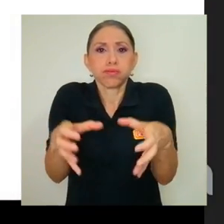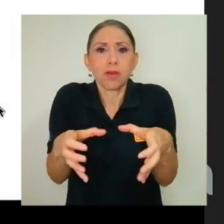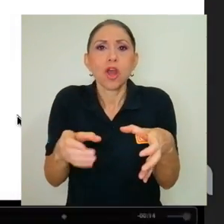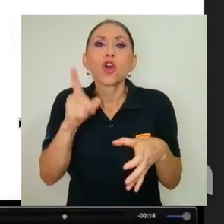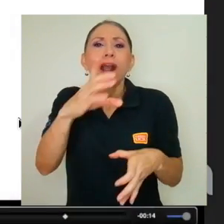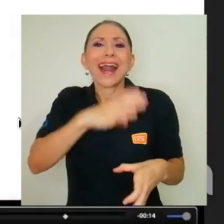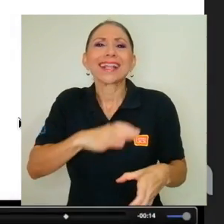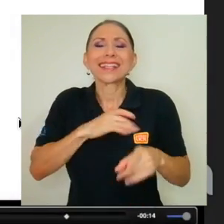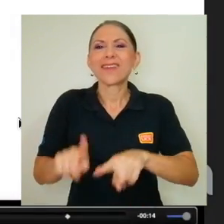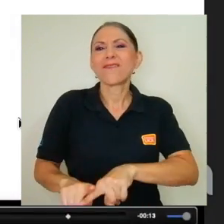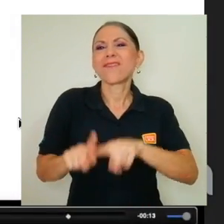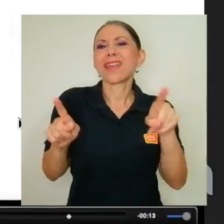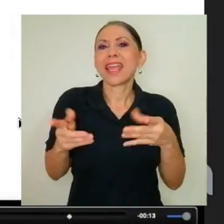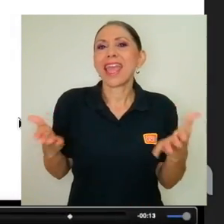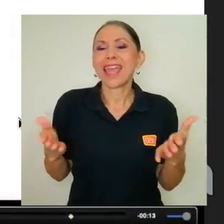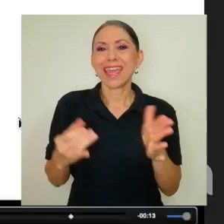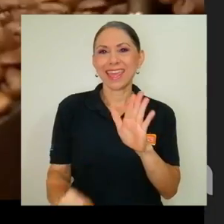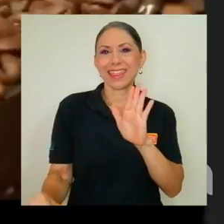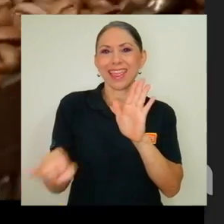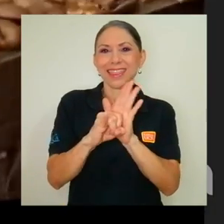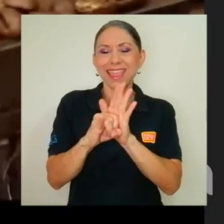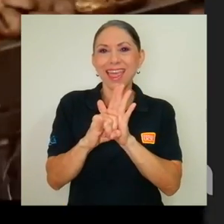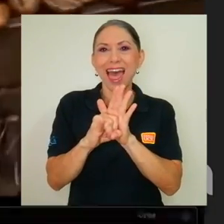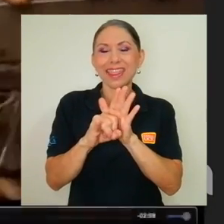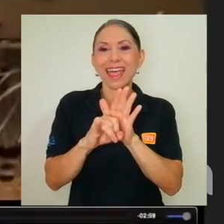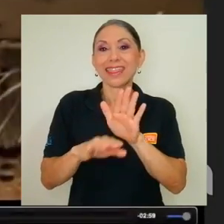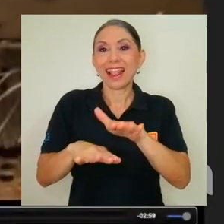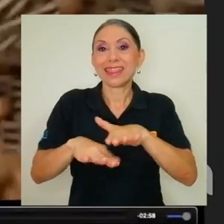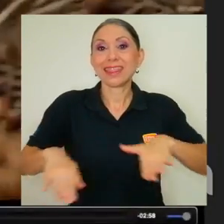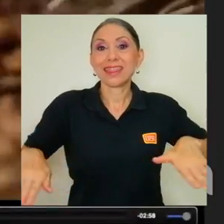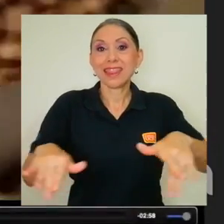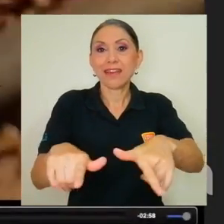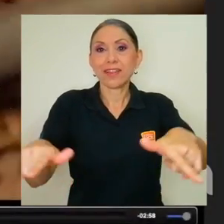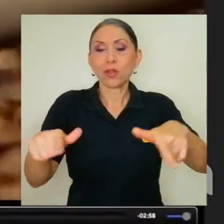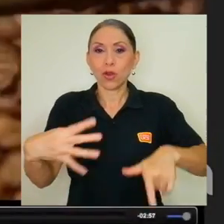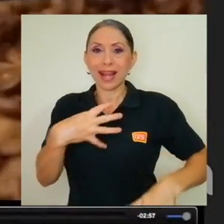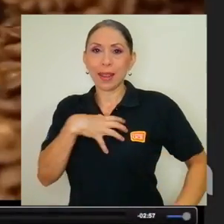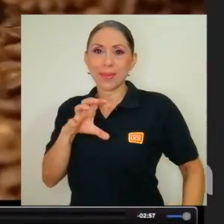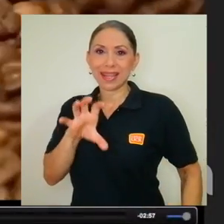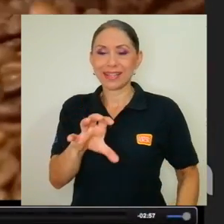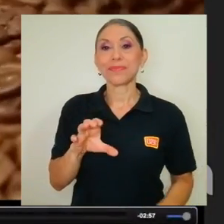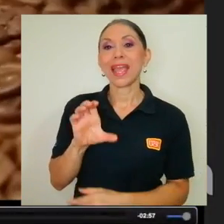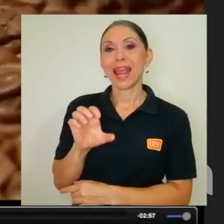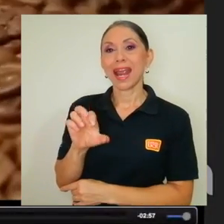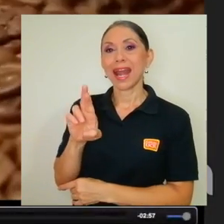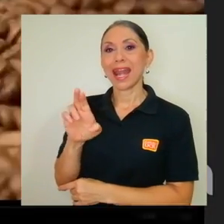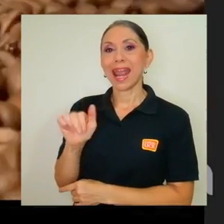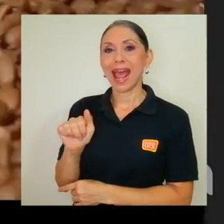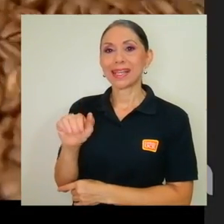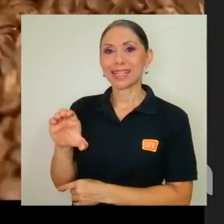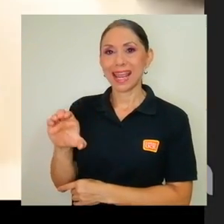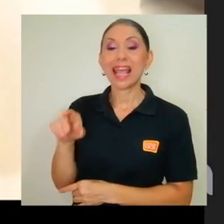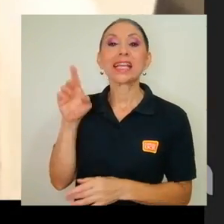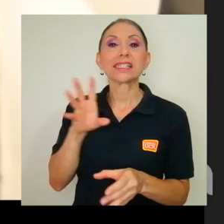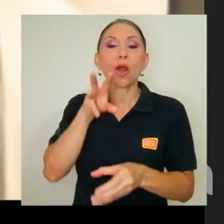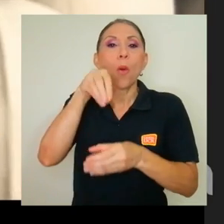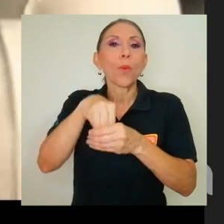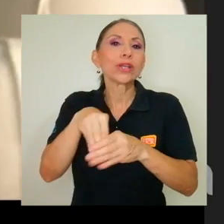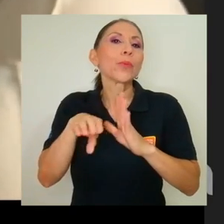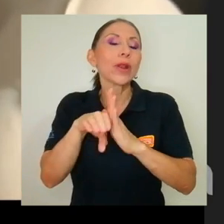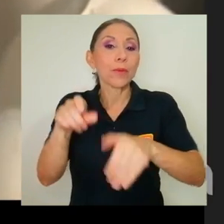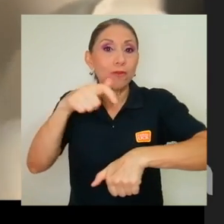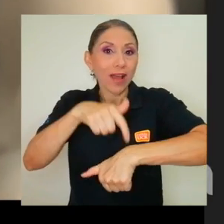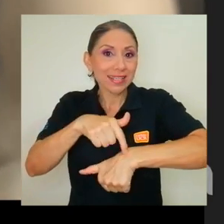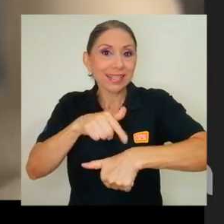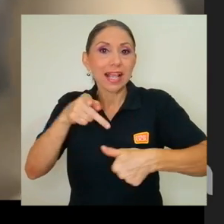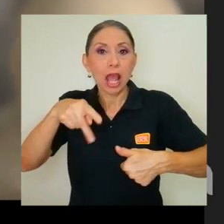diferenciador se basa en la identidad del territorio al que pertenecen. El CREACE está compuesto por fases, tales